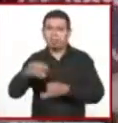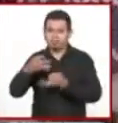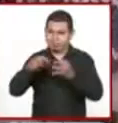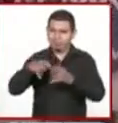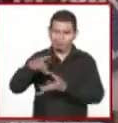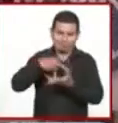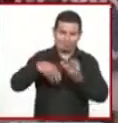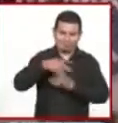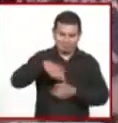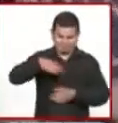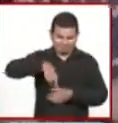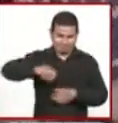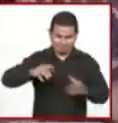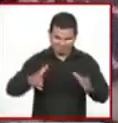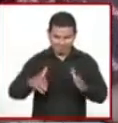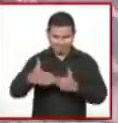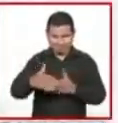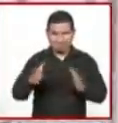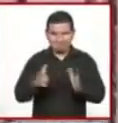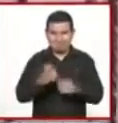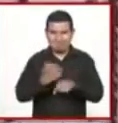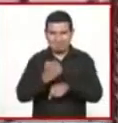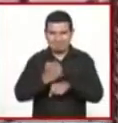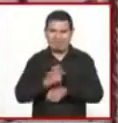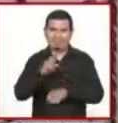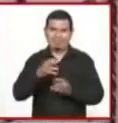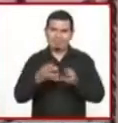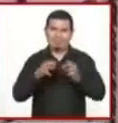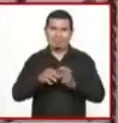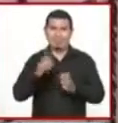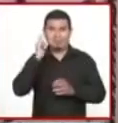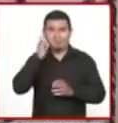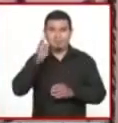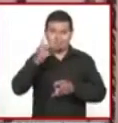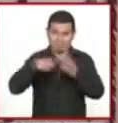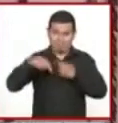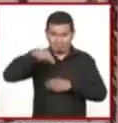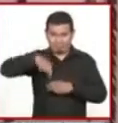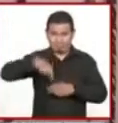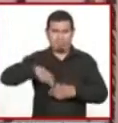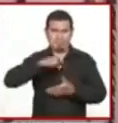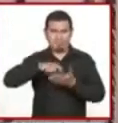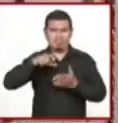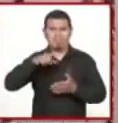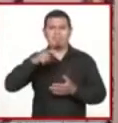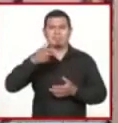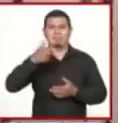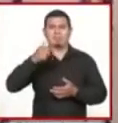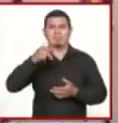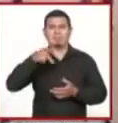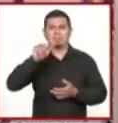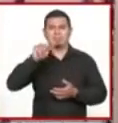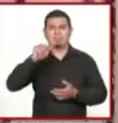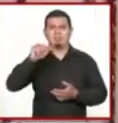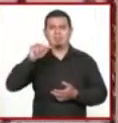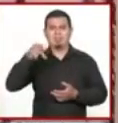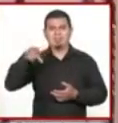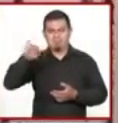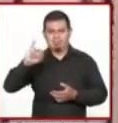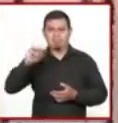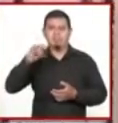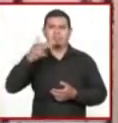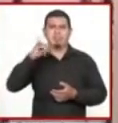la economía dentro de nuestro estado. Los invitamos a todos a que puedan venir aquí a Casa Aquí de Hidalgo 309A,